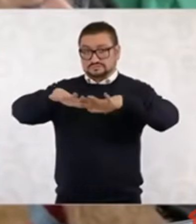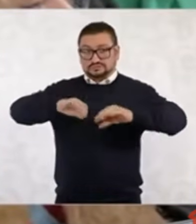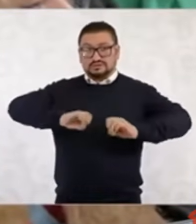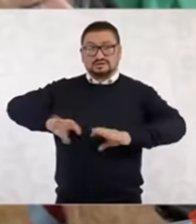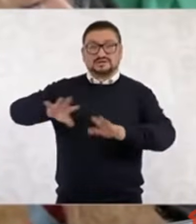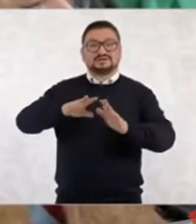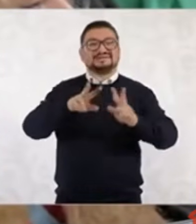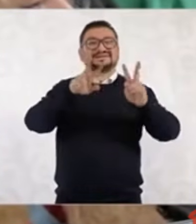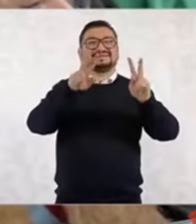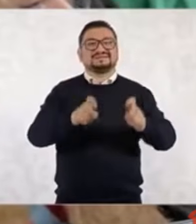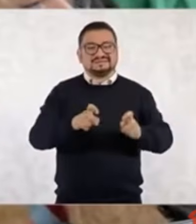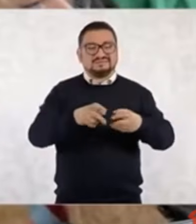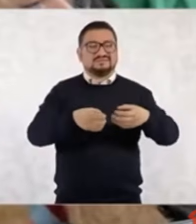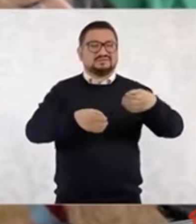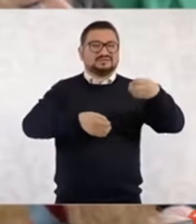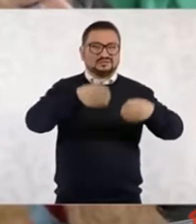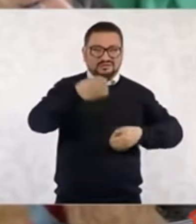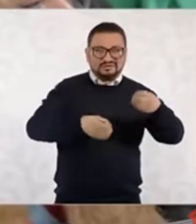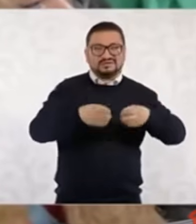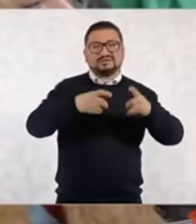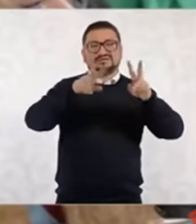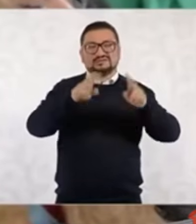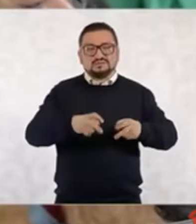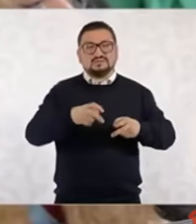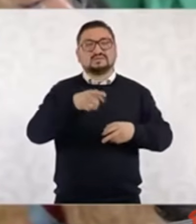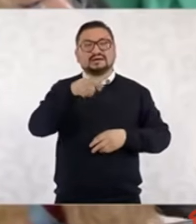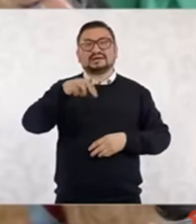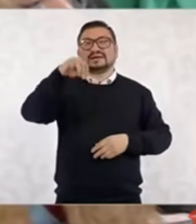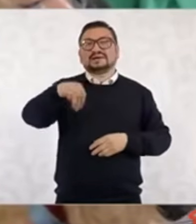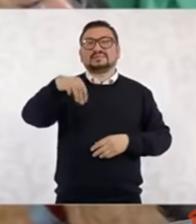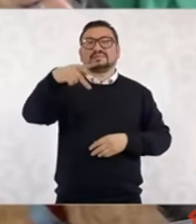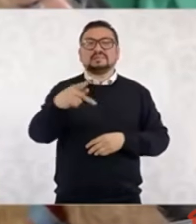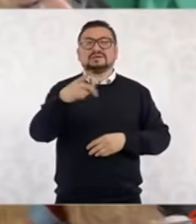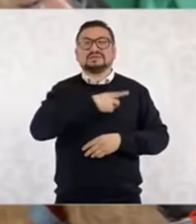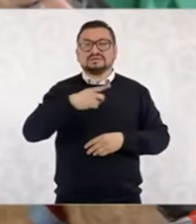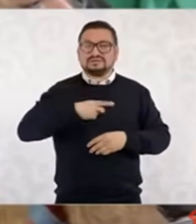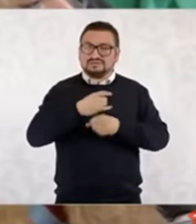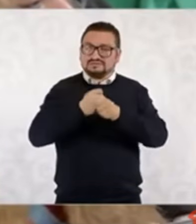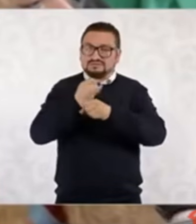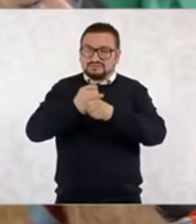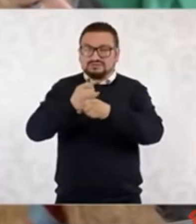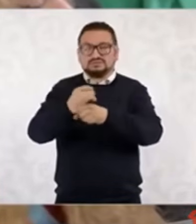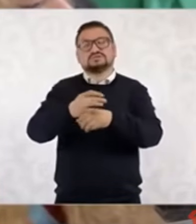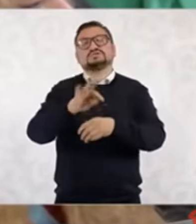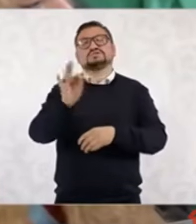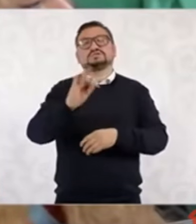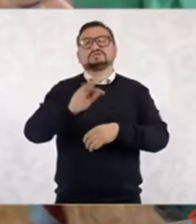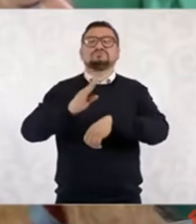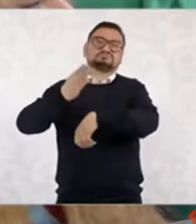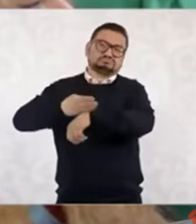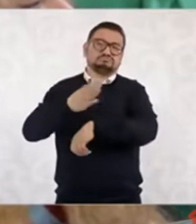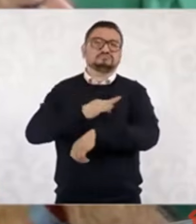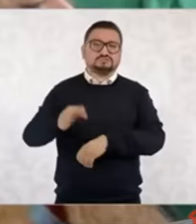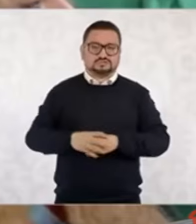técnico, es un asunto jurídico que tendría que investigar el Ministerio Público y en casos necesarios sancionar. En la historia solamente